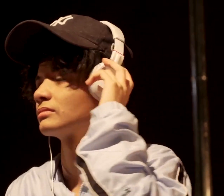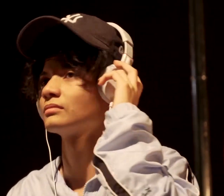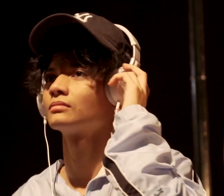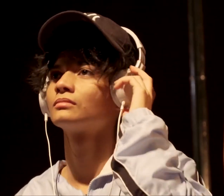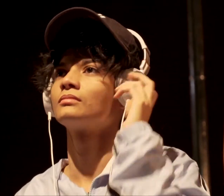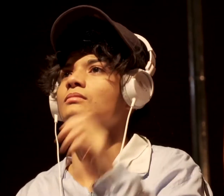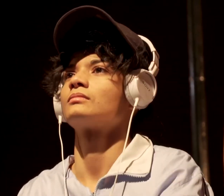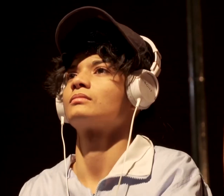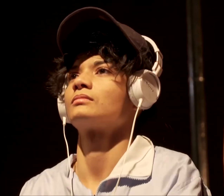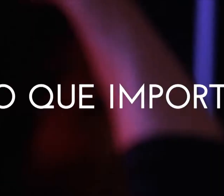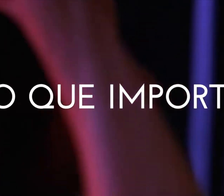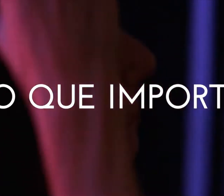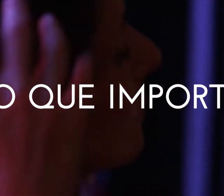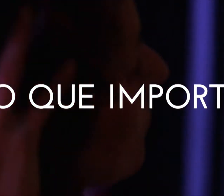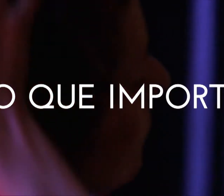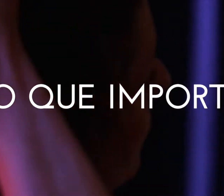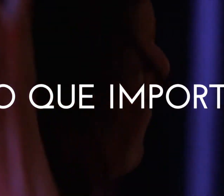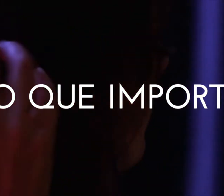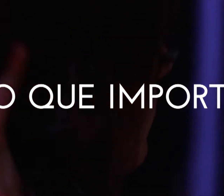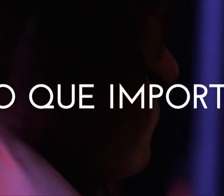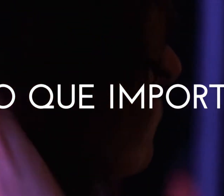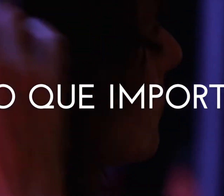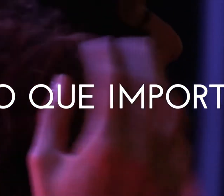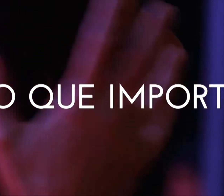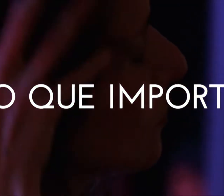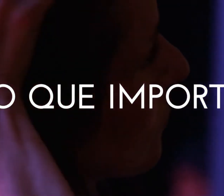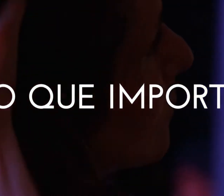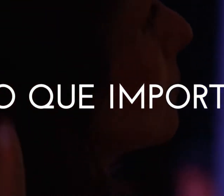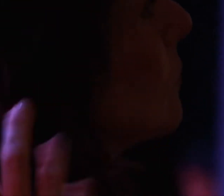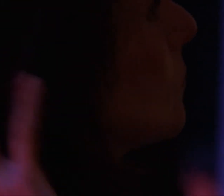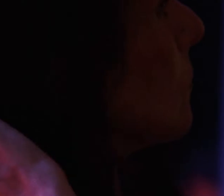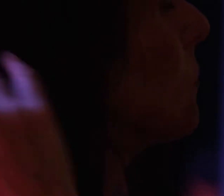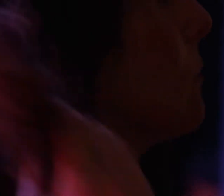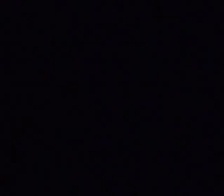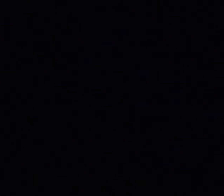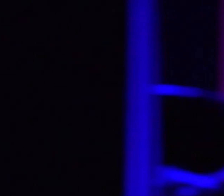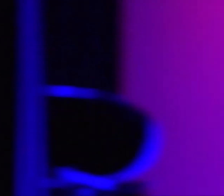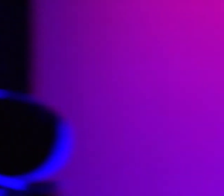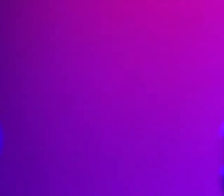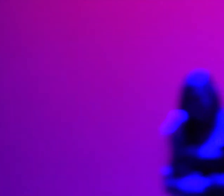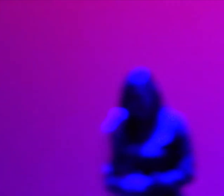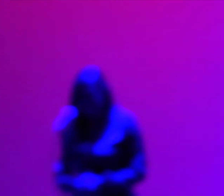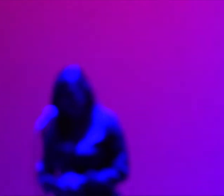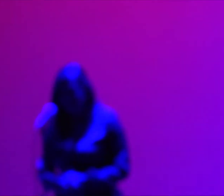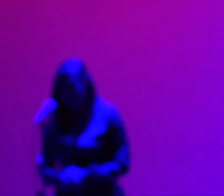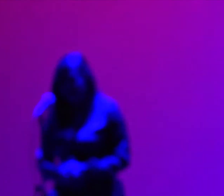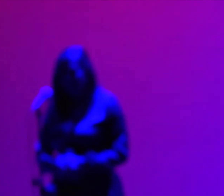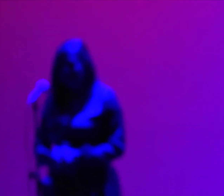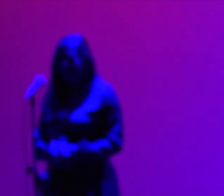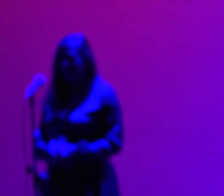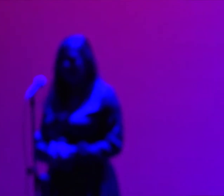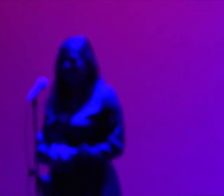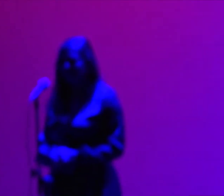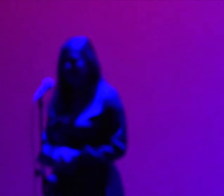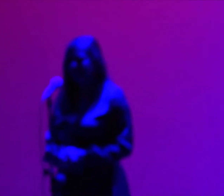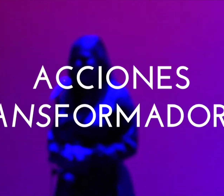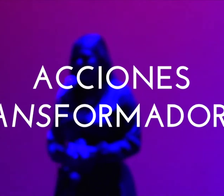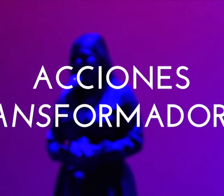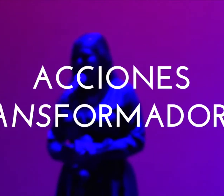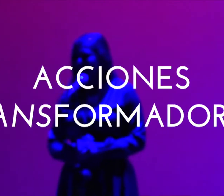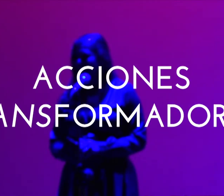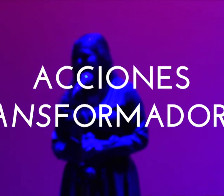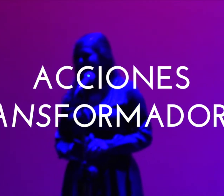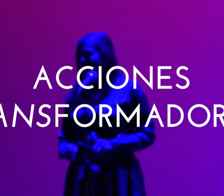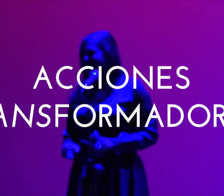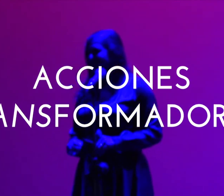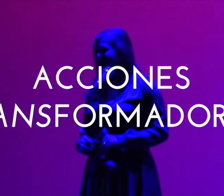Cuerpo discurso Maroma en el abrupto Girar del ojo En abrir de brazos Descubro música Sobre el